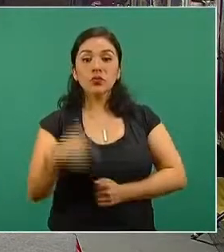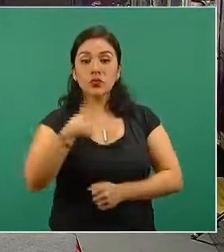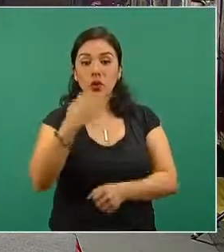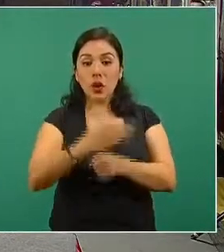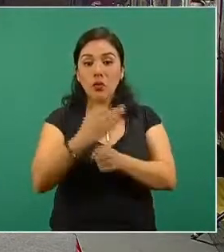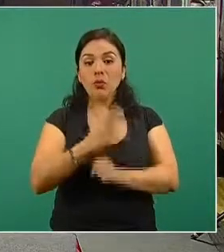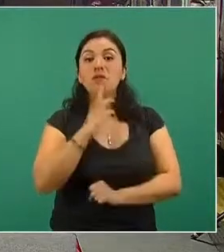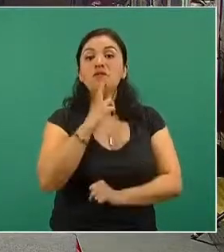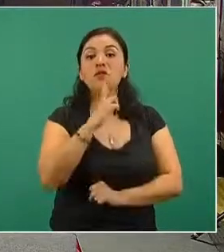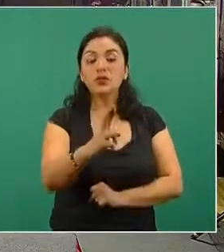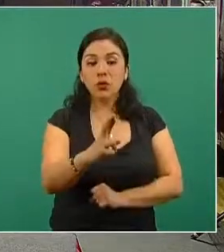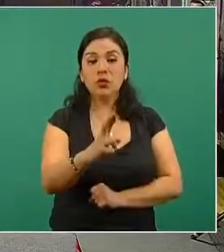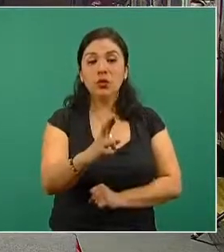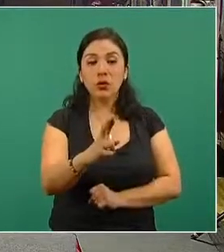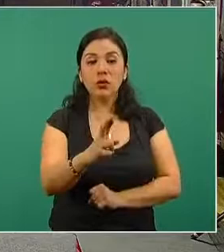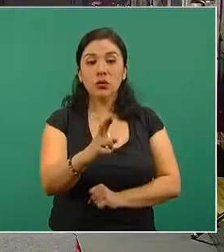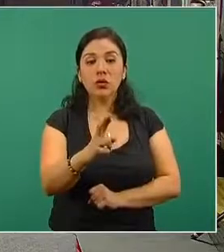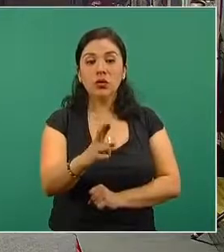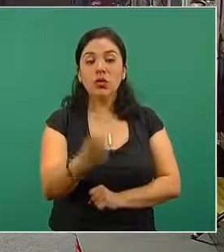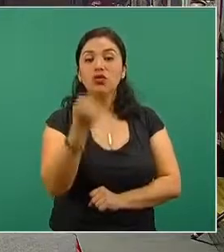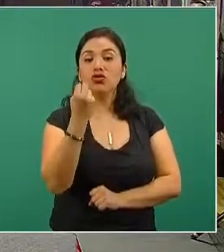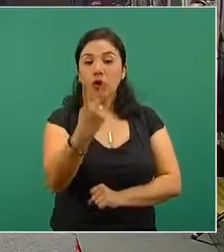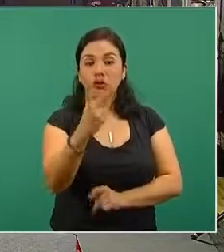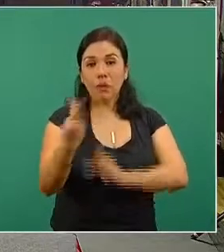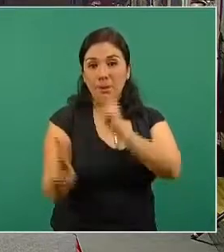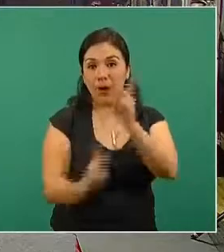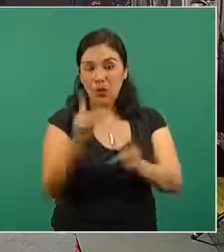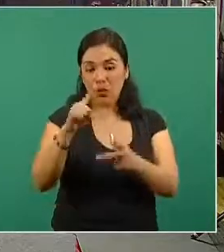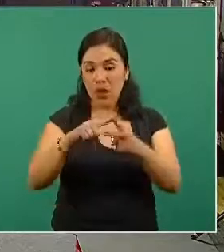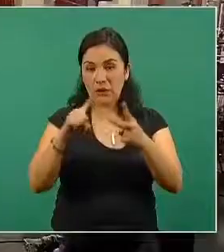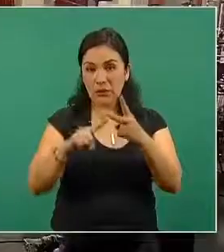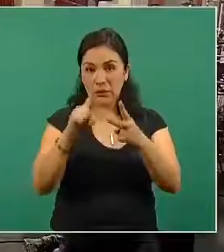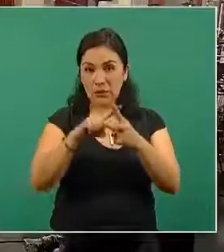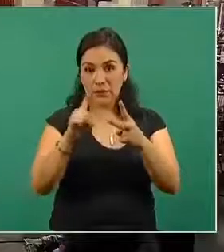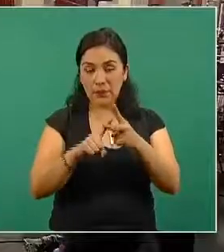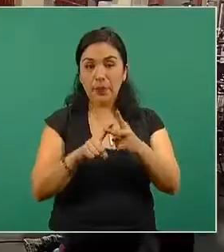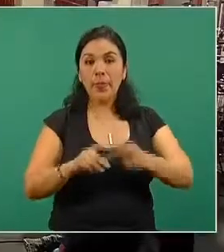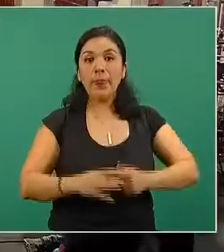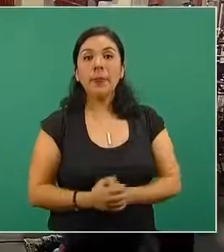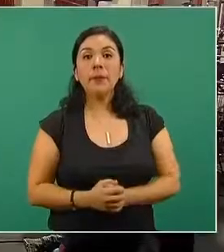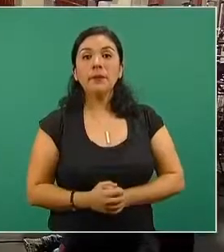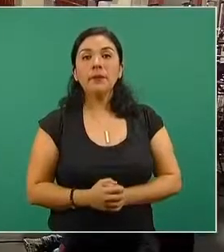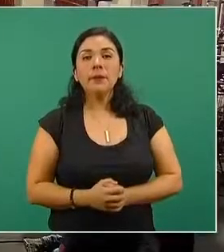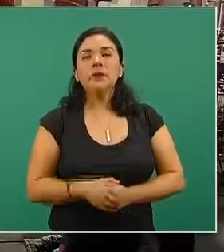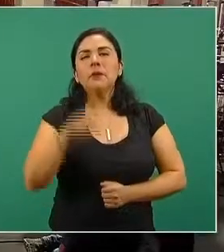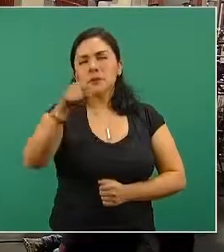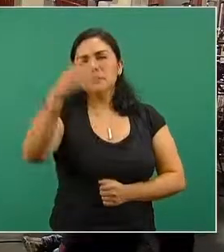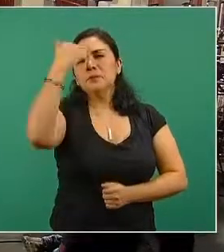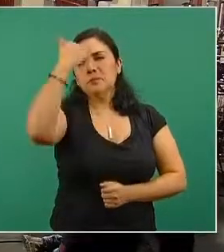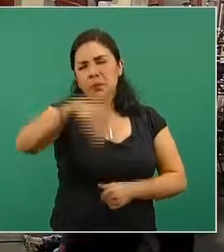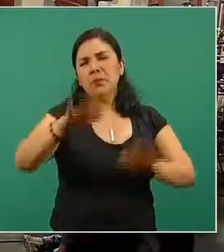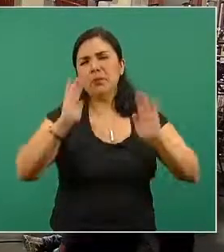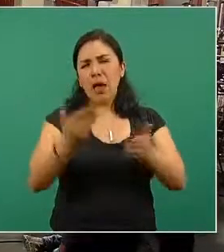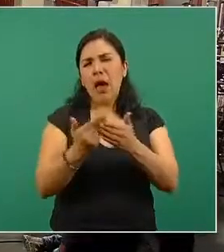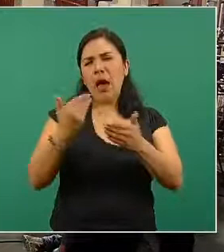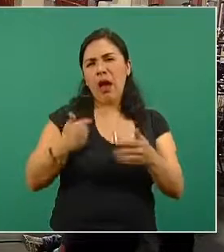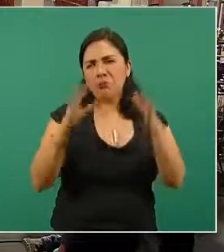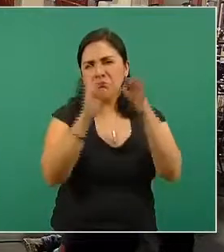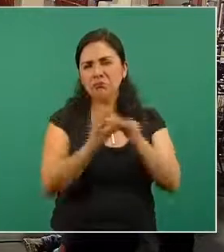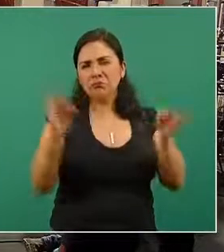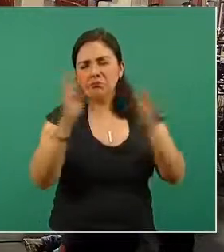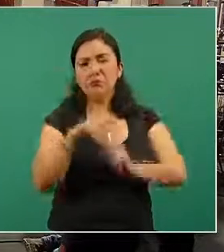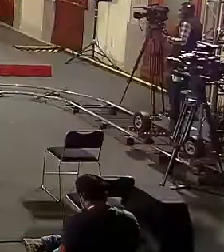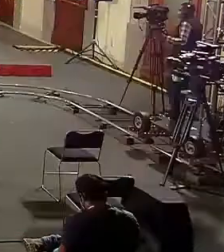las primeras dos preguntas. La expectativa, como se ha mencionado, es que